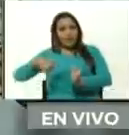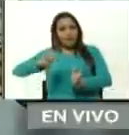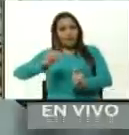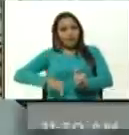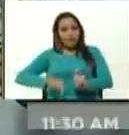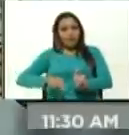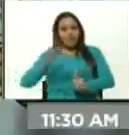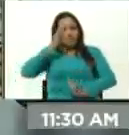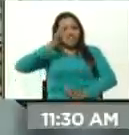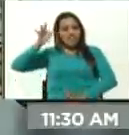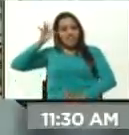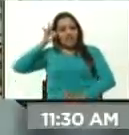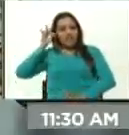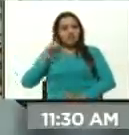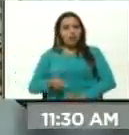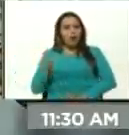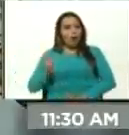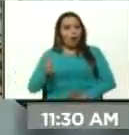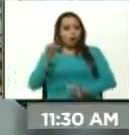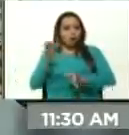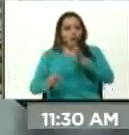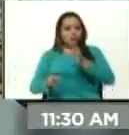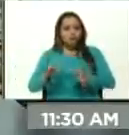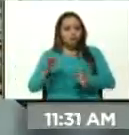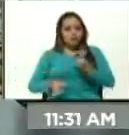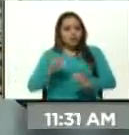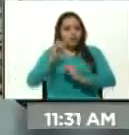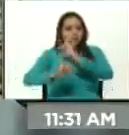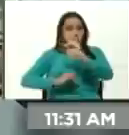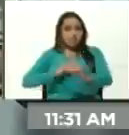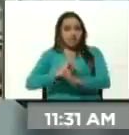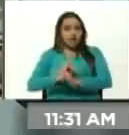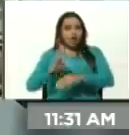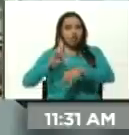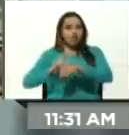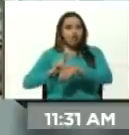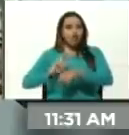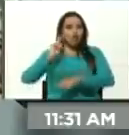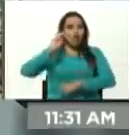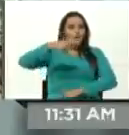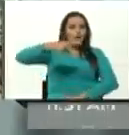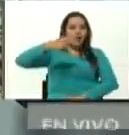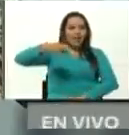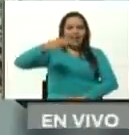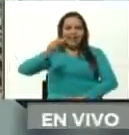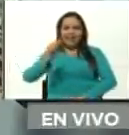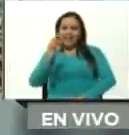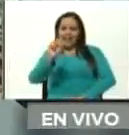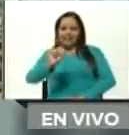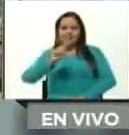Penal Internacional, doctor Karim Khan, sino también expresar